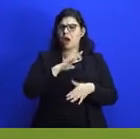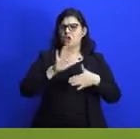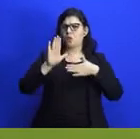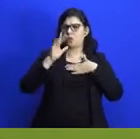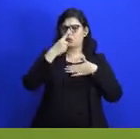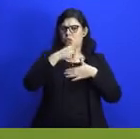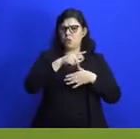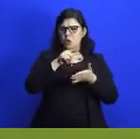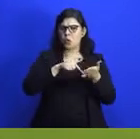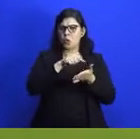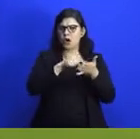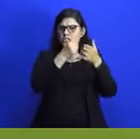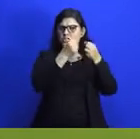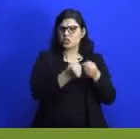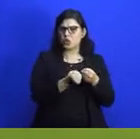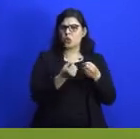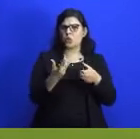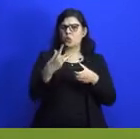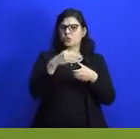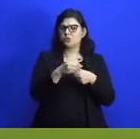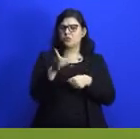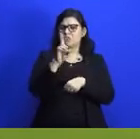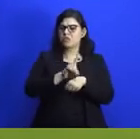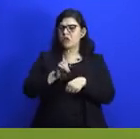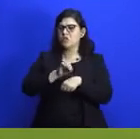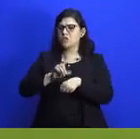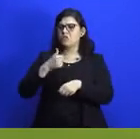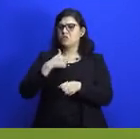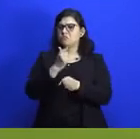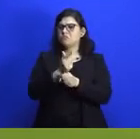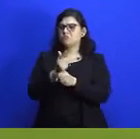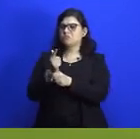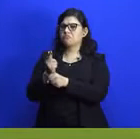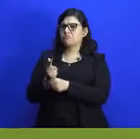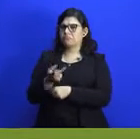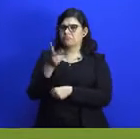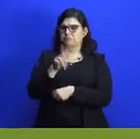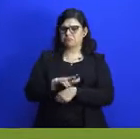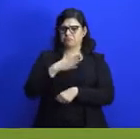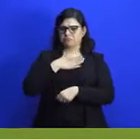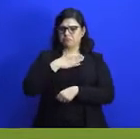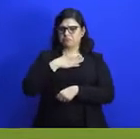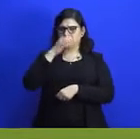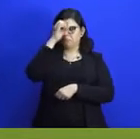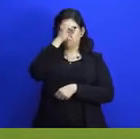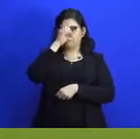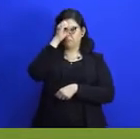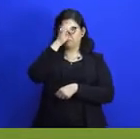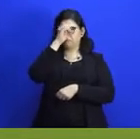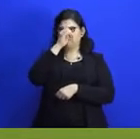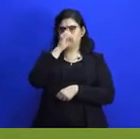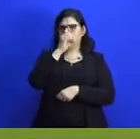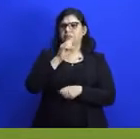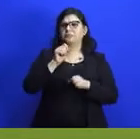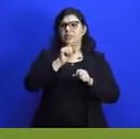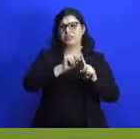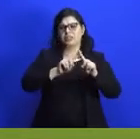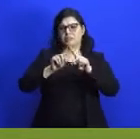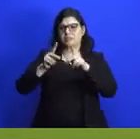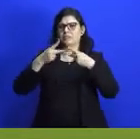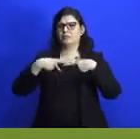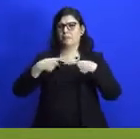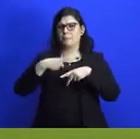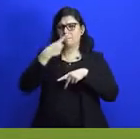seguros e inclusivos, y eso lo notas en el día a día de las relaciones con tus colegas. Yo personalmente he visto también cambios en muchas personas ajenas a esto, hacia